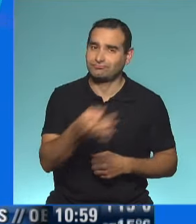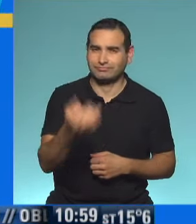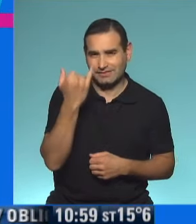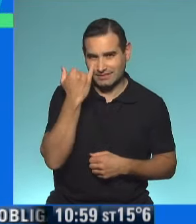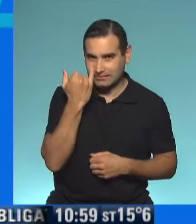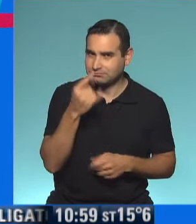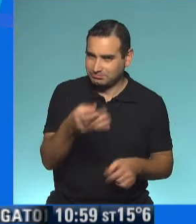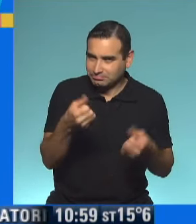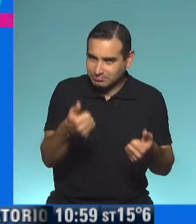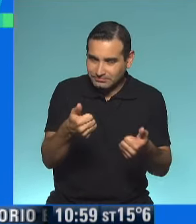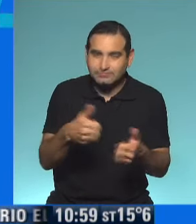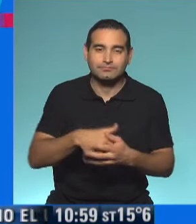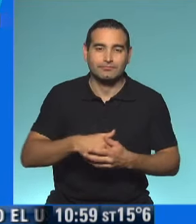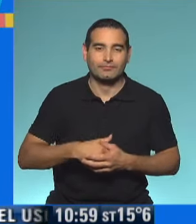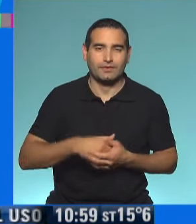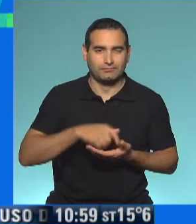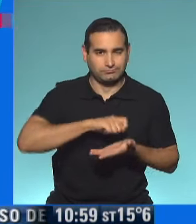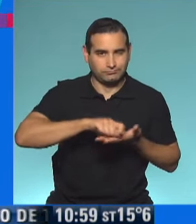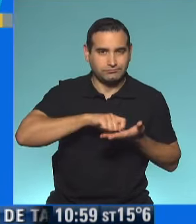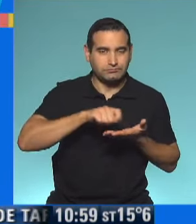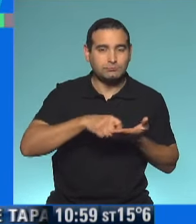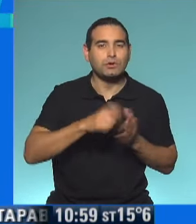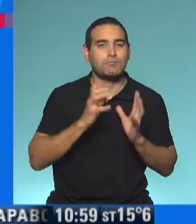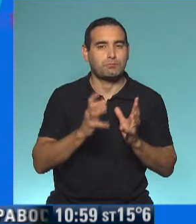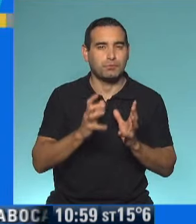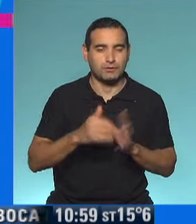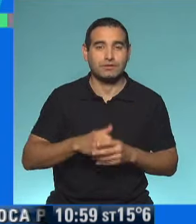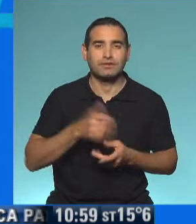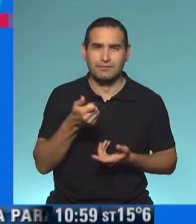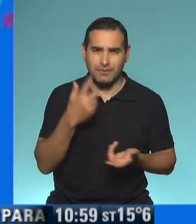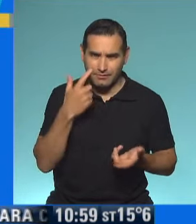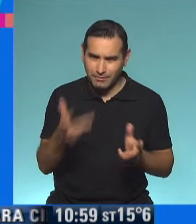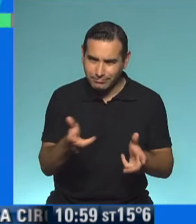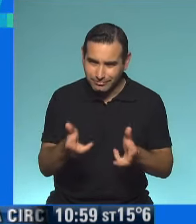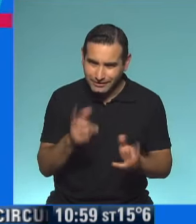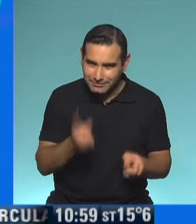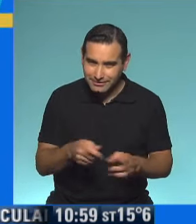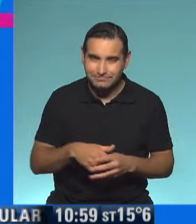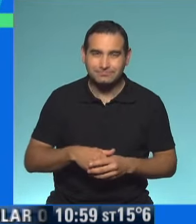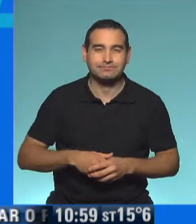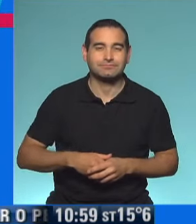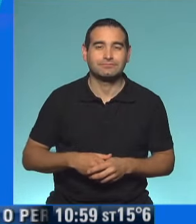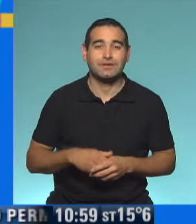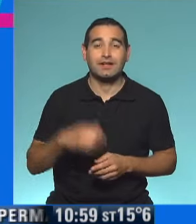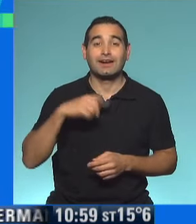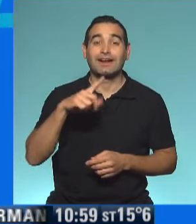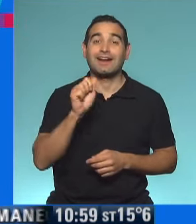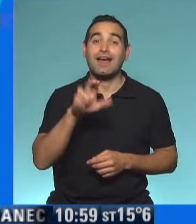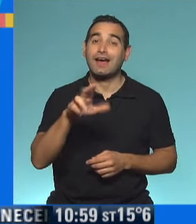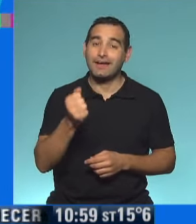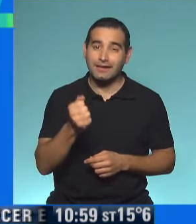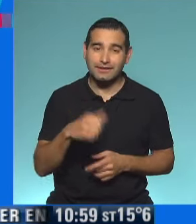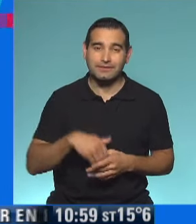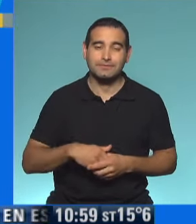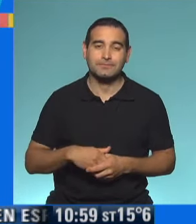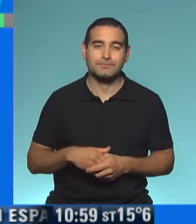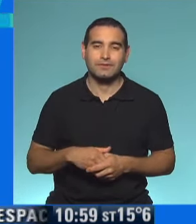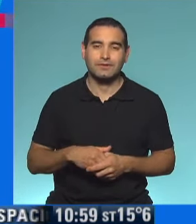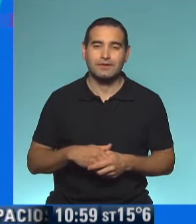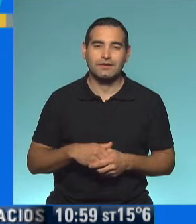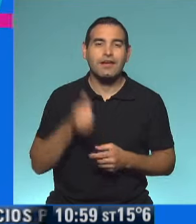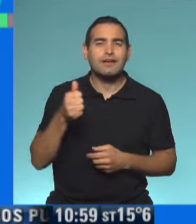pero bien. Bien, anotamos pelota también. Y también le gusta jugar a la Play porque tenía la remera de la Play. Soy Clara. A ver, en el